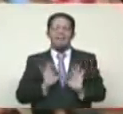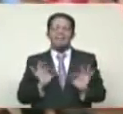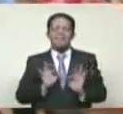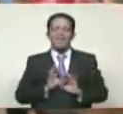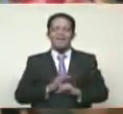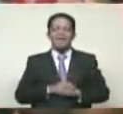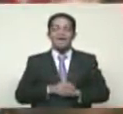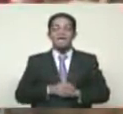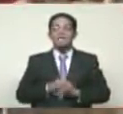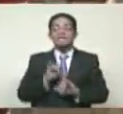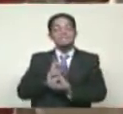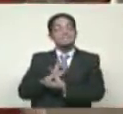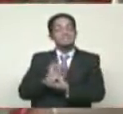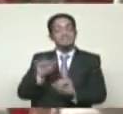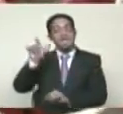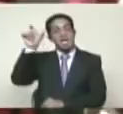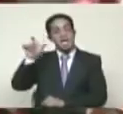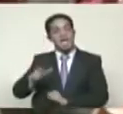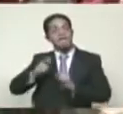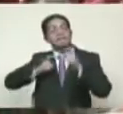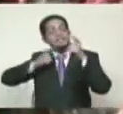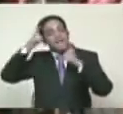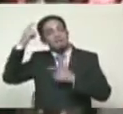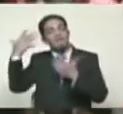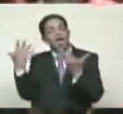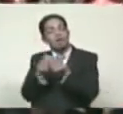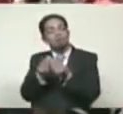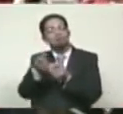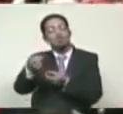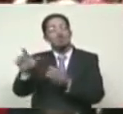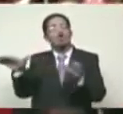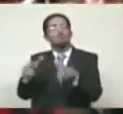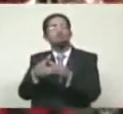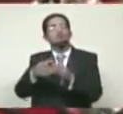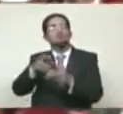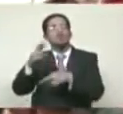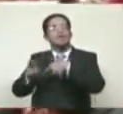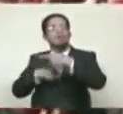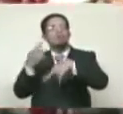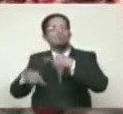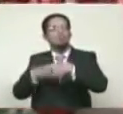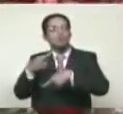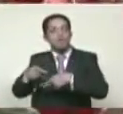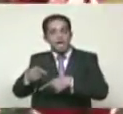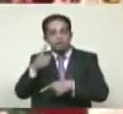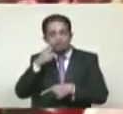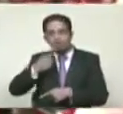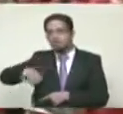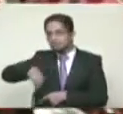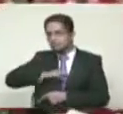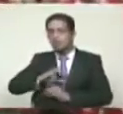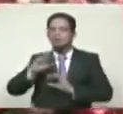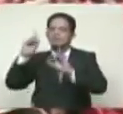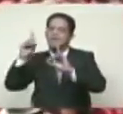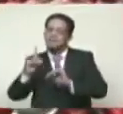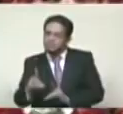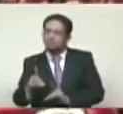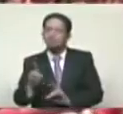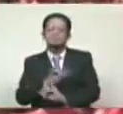ya nuestro comandante Chávez y el movimiento bolivariano revolucionario 200 habíamos decidido ir por el